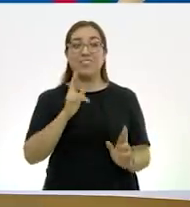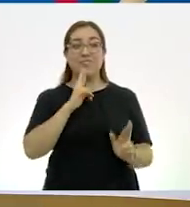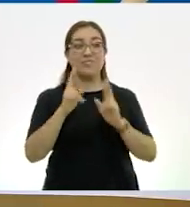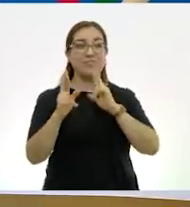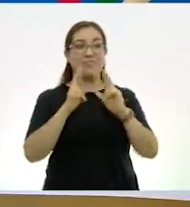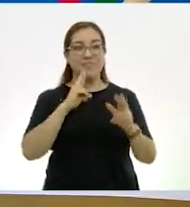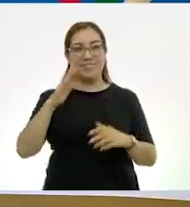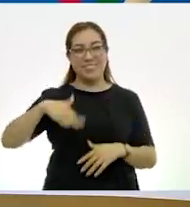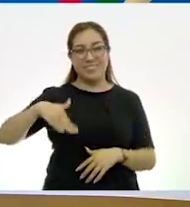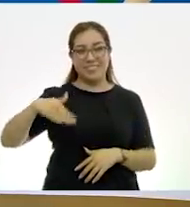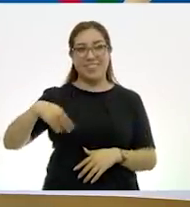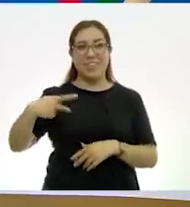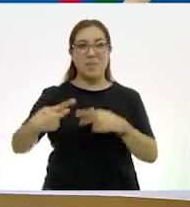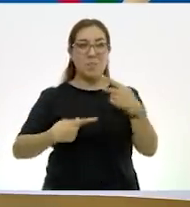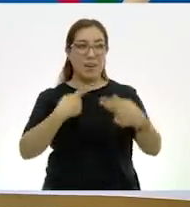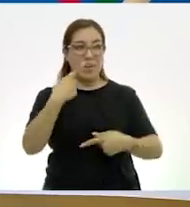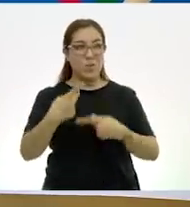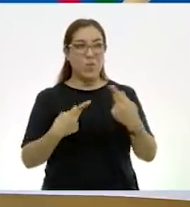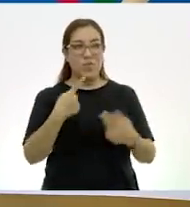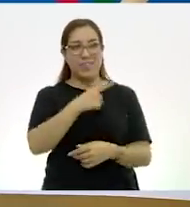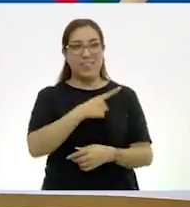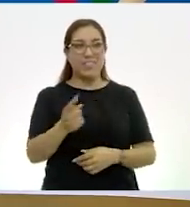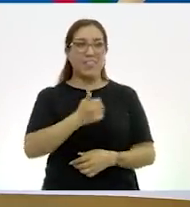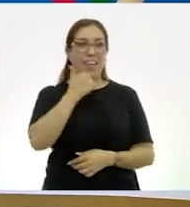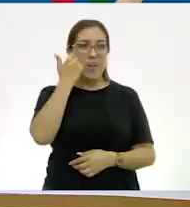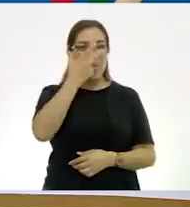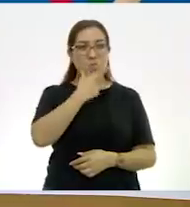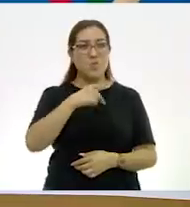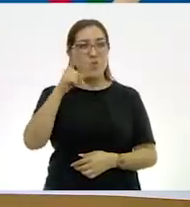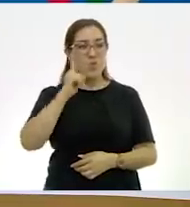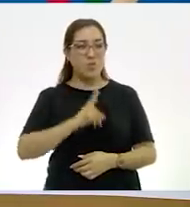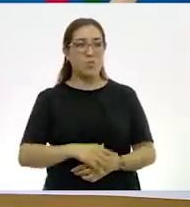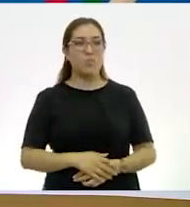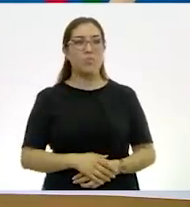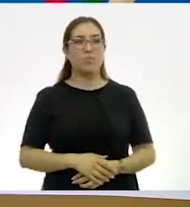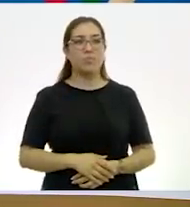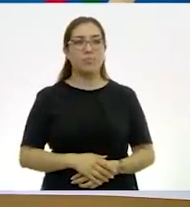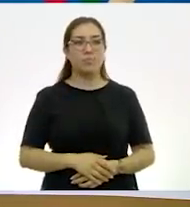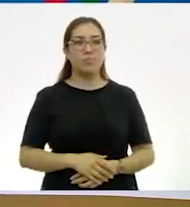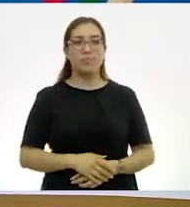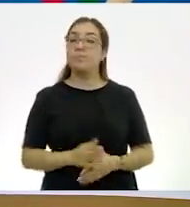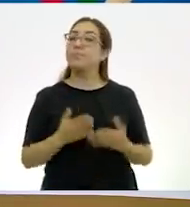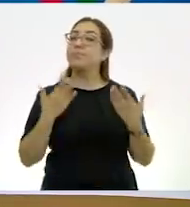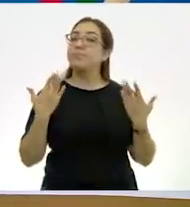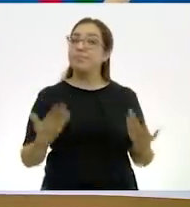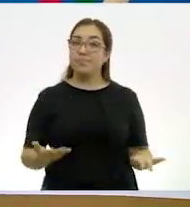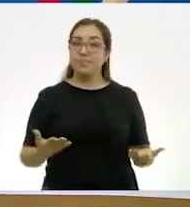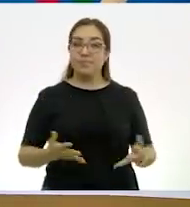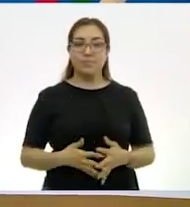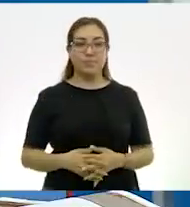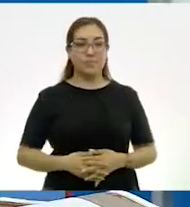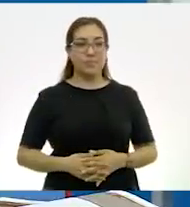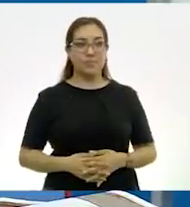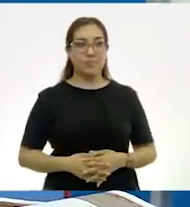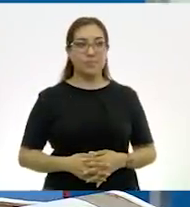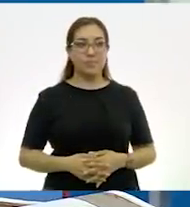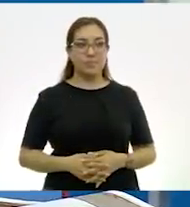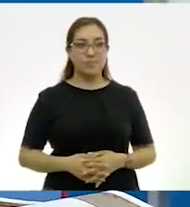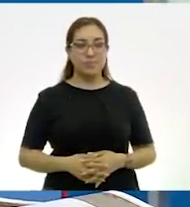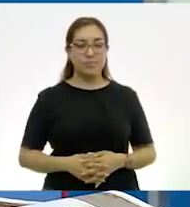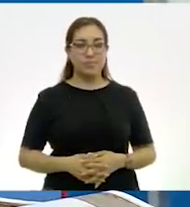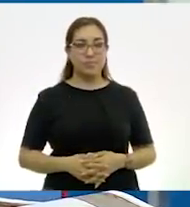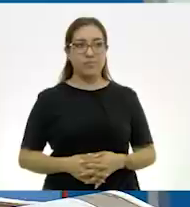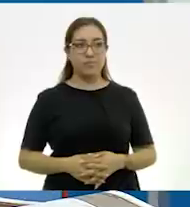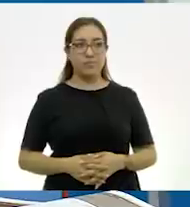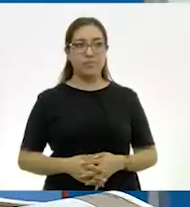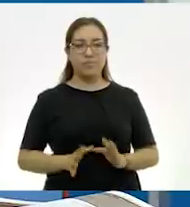las preguntas que nos enviaron los alumnos y alumnas de 6º grado. Ahora bien, considera que